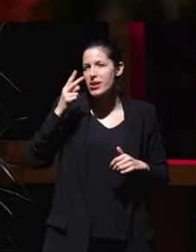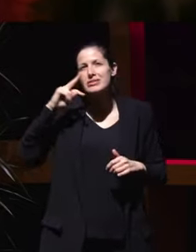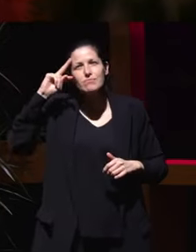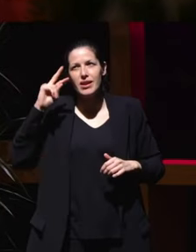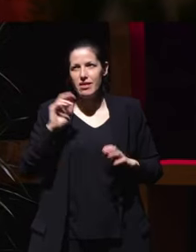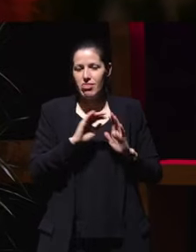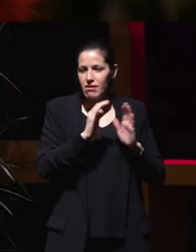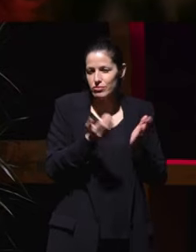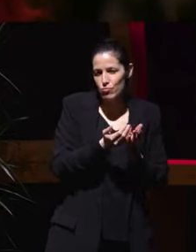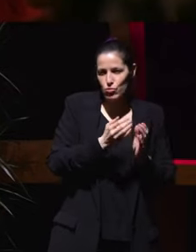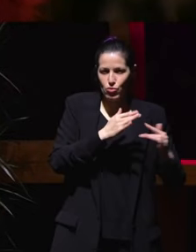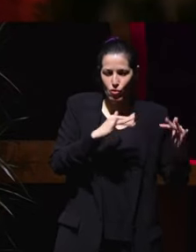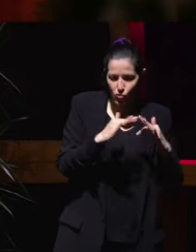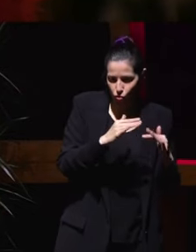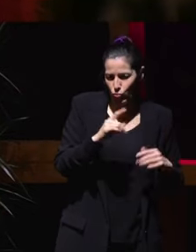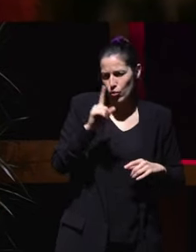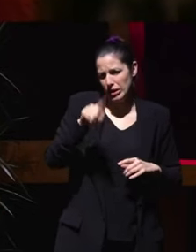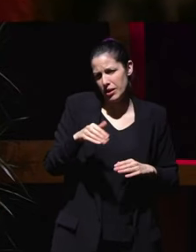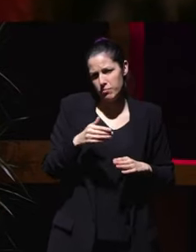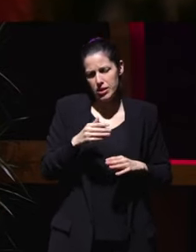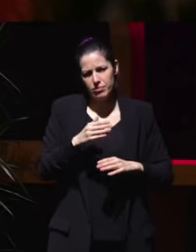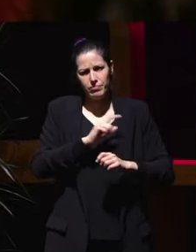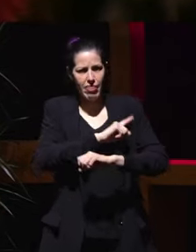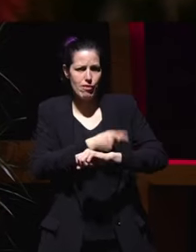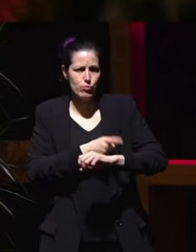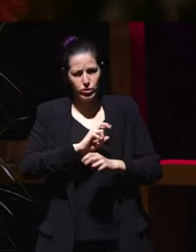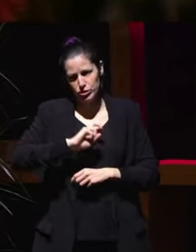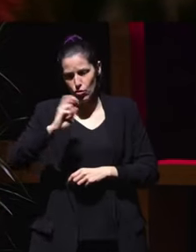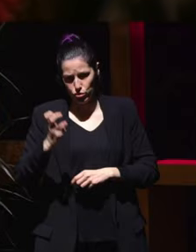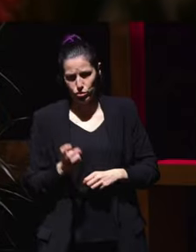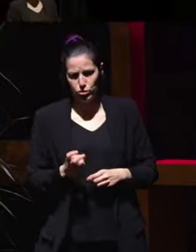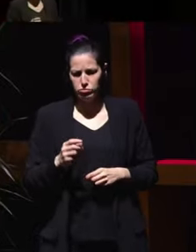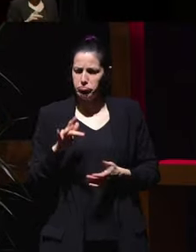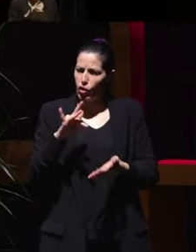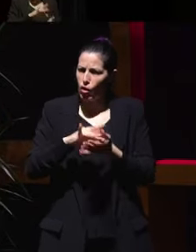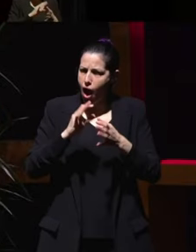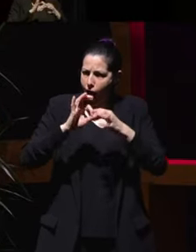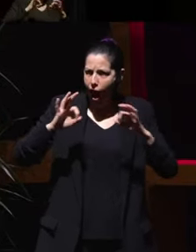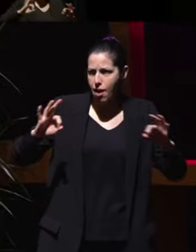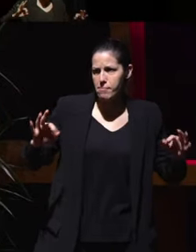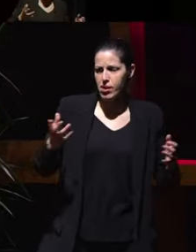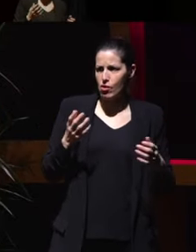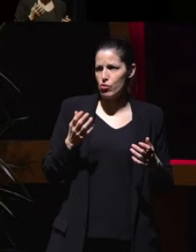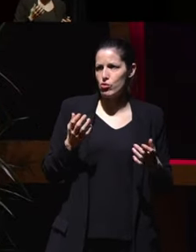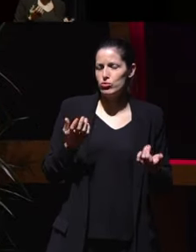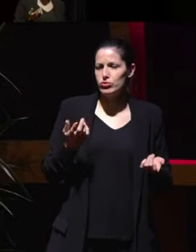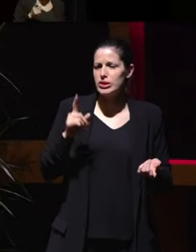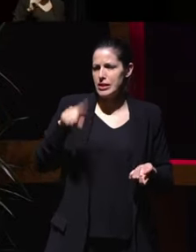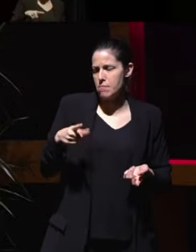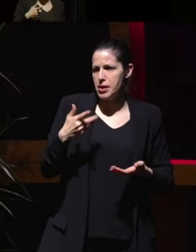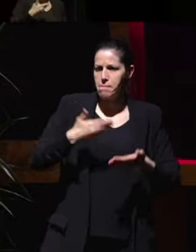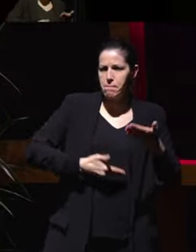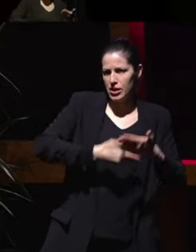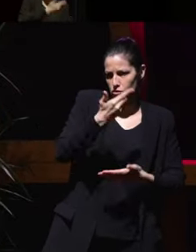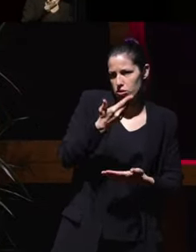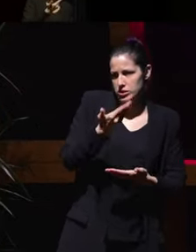fútbol e no resto do deporte, que fixen grandes amigos, que os xornalistas de Vigo axudaronme moitísimo, como digo,